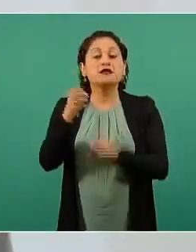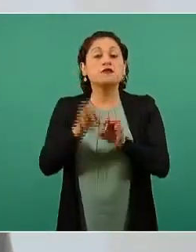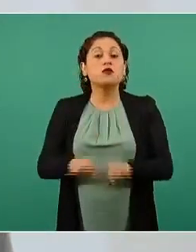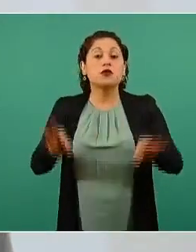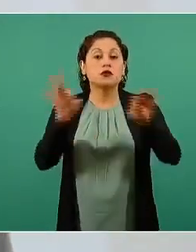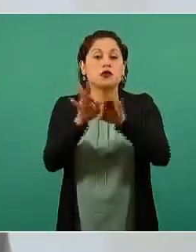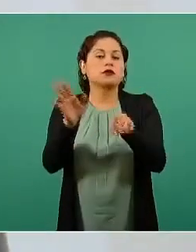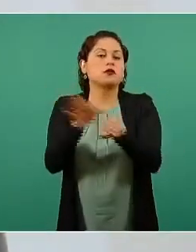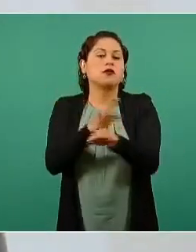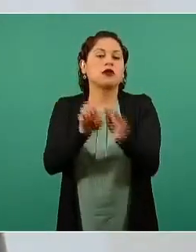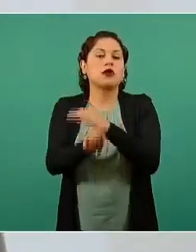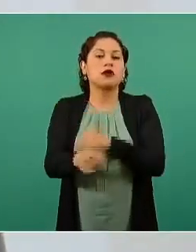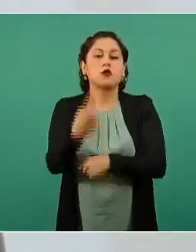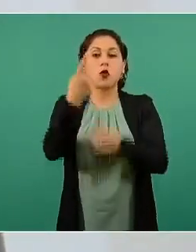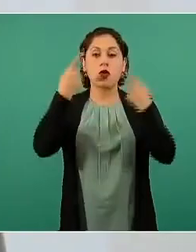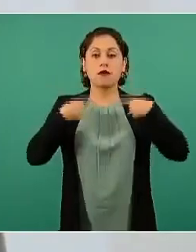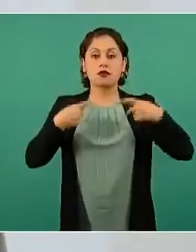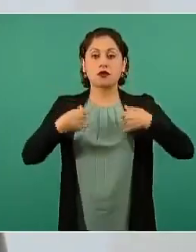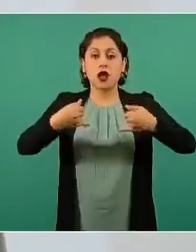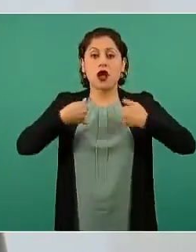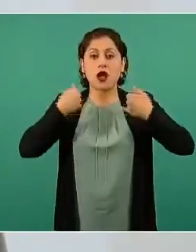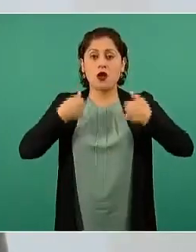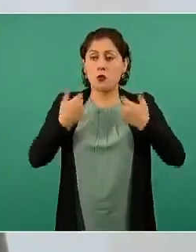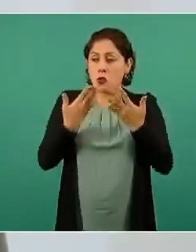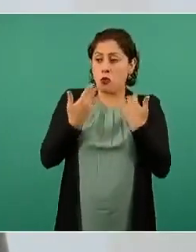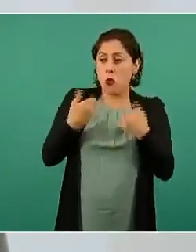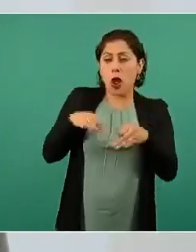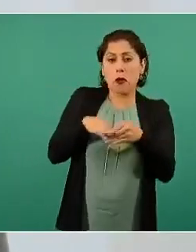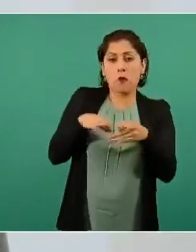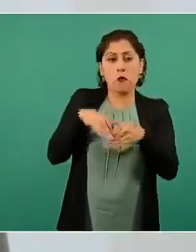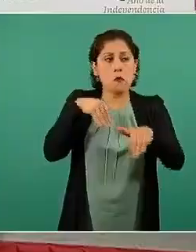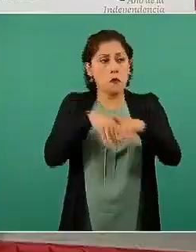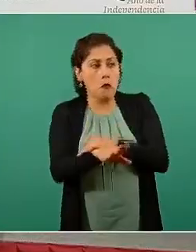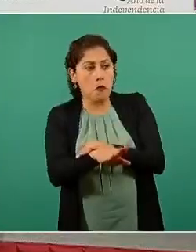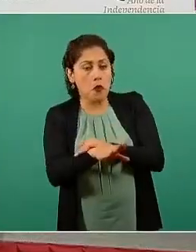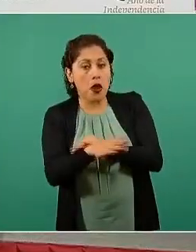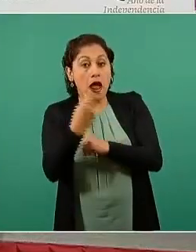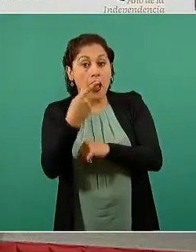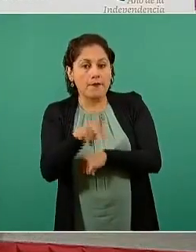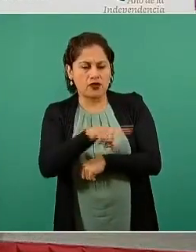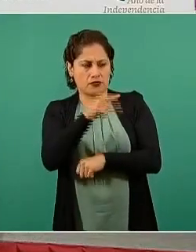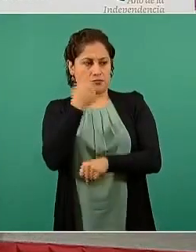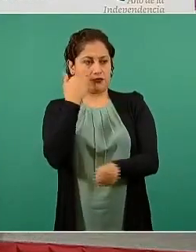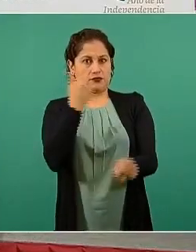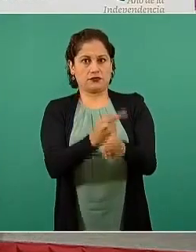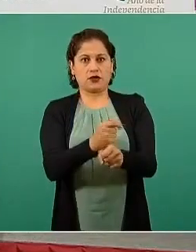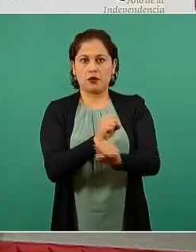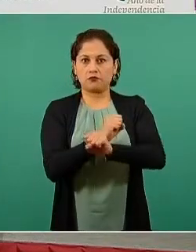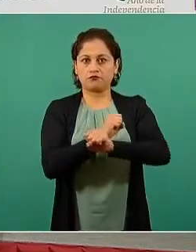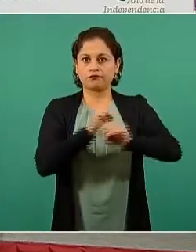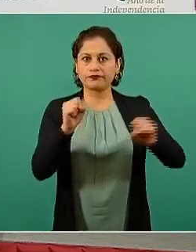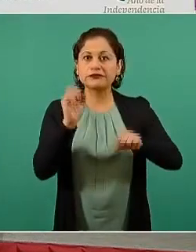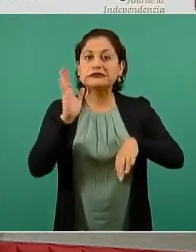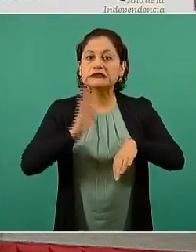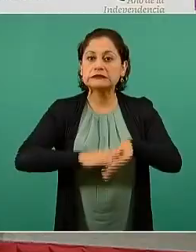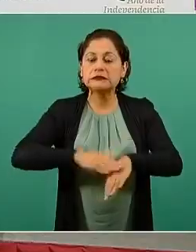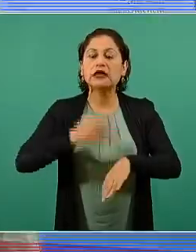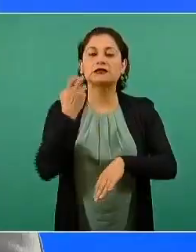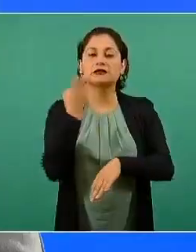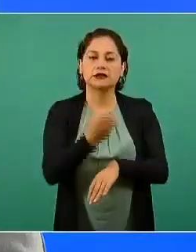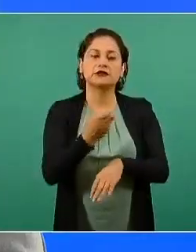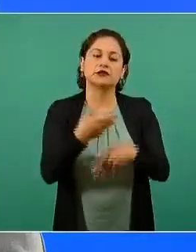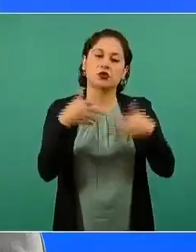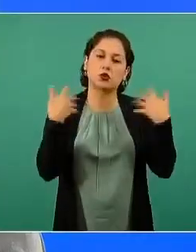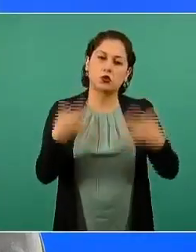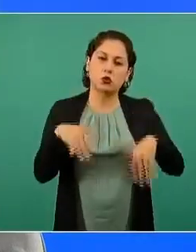una persona joven que no tiene antecedentes, y cuando uno pregunta, el índice de masa corporal es muy alto y no se termina de percibir. Así que es un gran